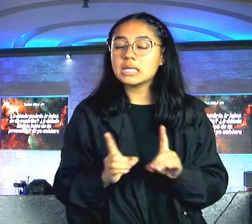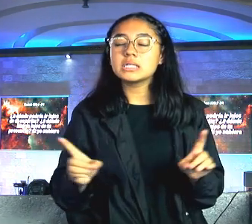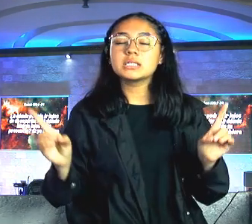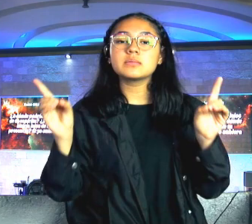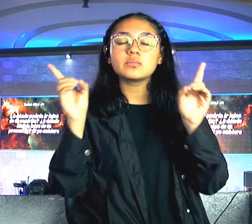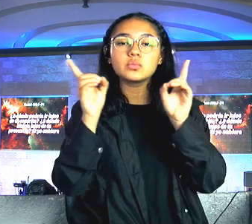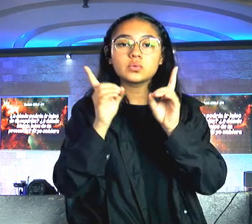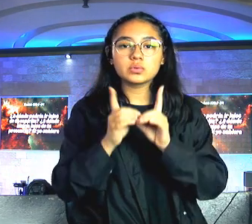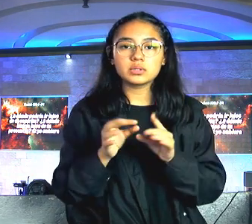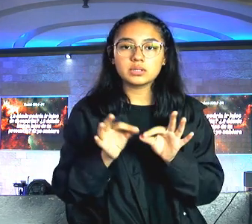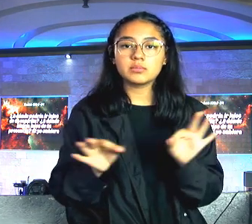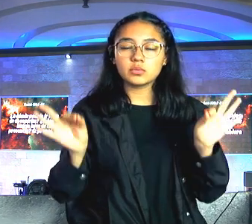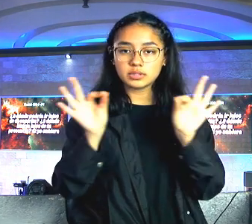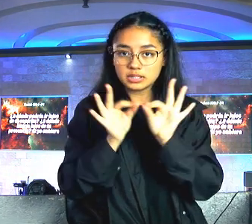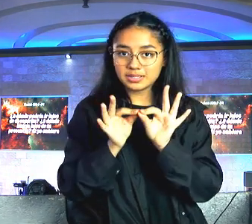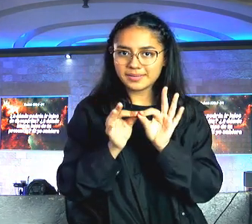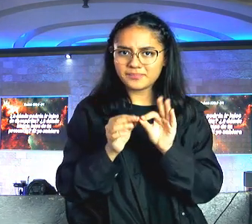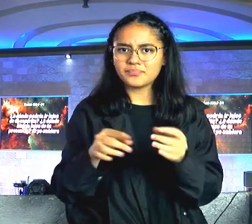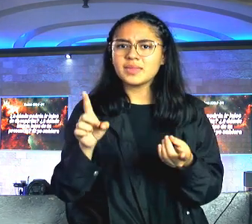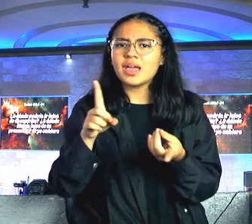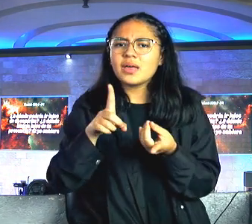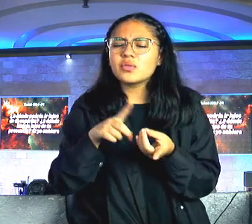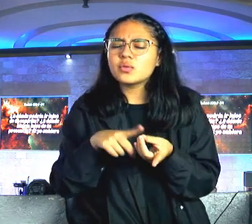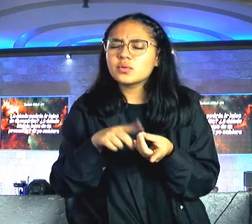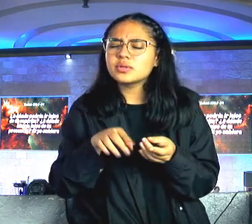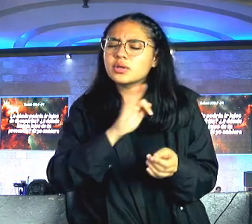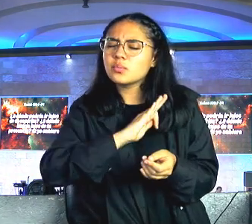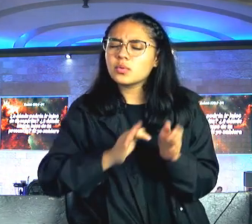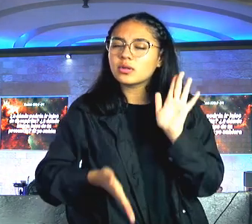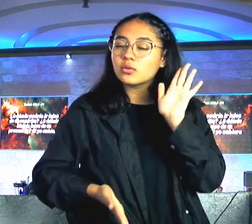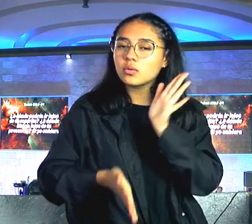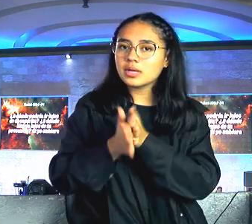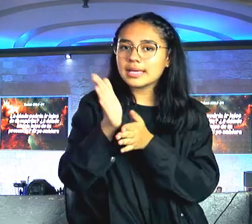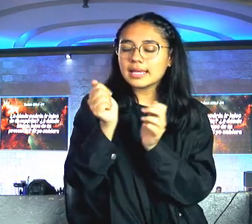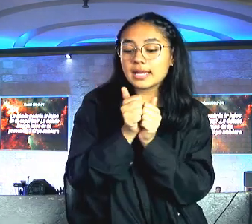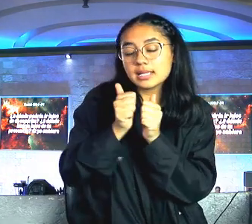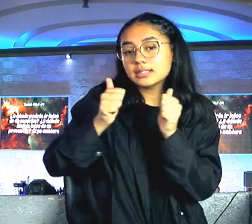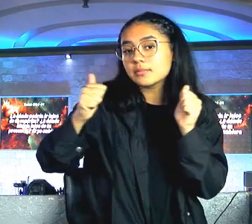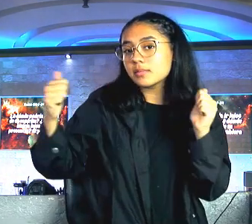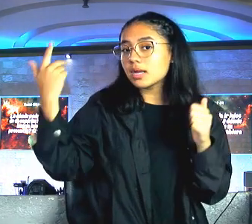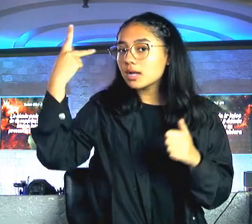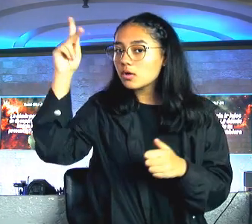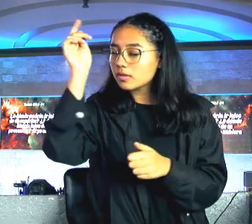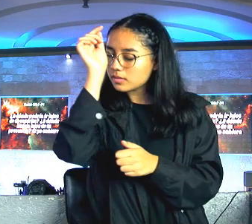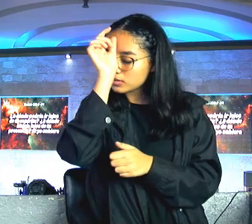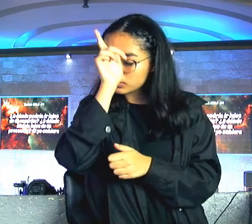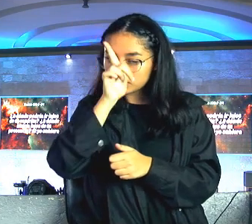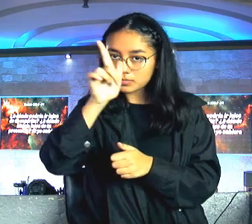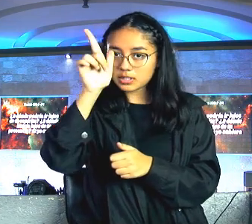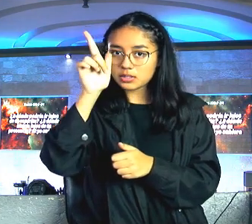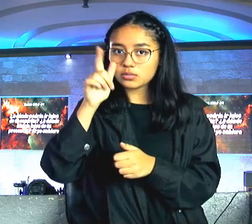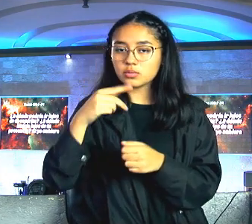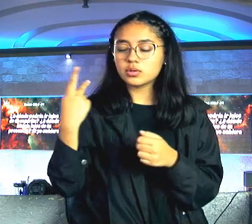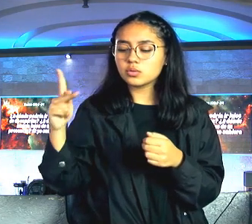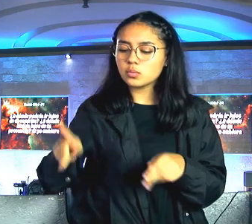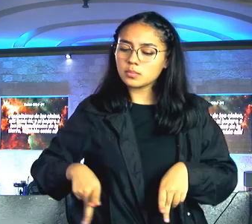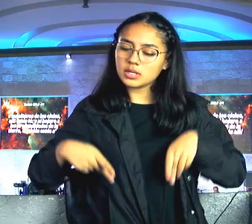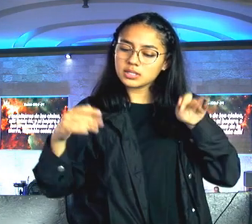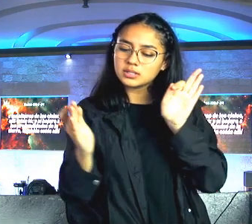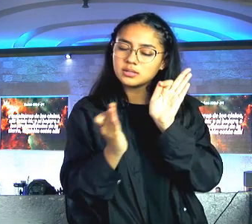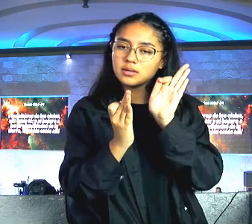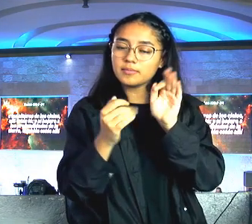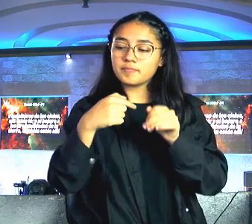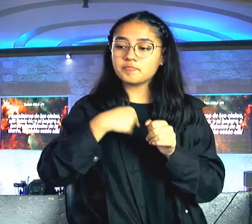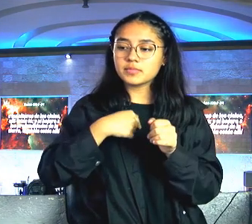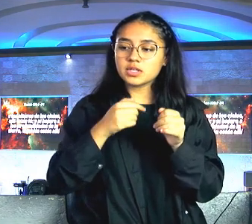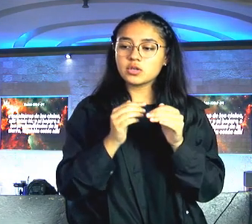dónde podría ir lejos de tu espíritu? ¿A dónde huiría lejos de tu presencia? Si yo subiera a las alturas